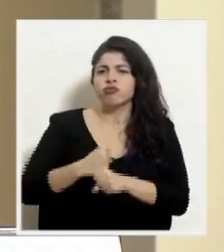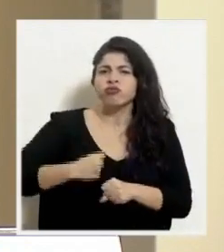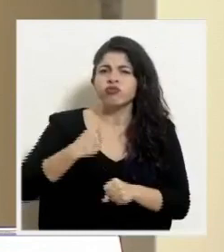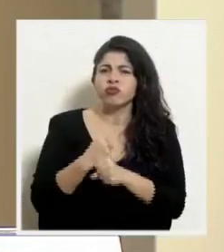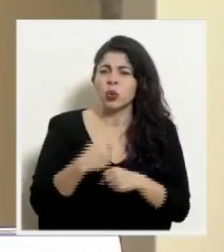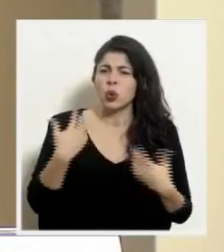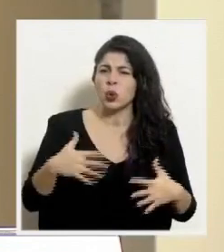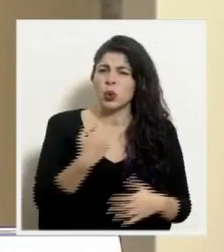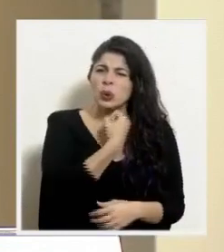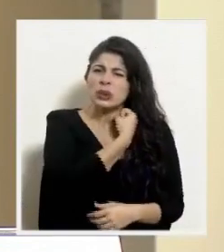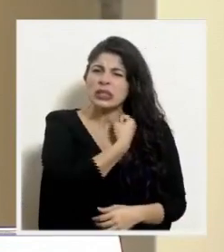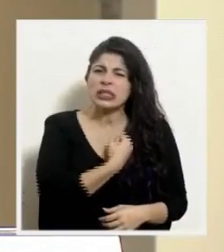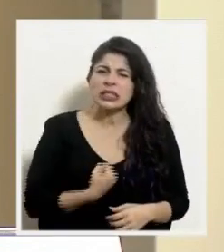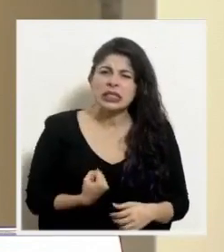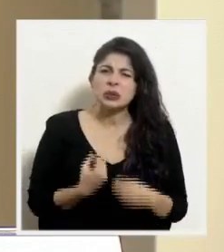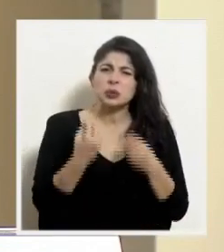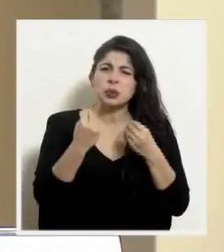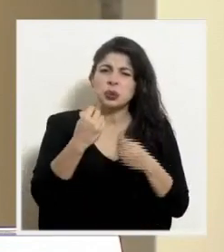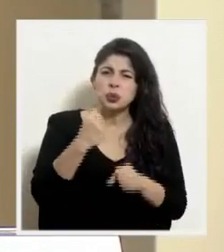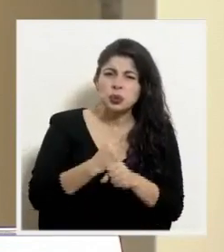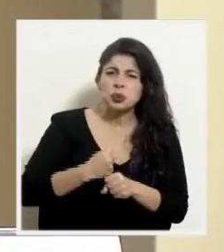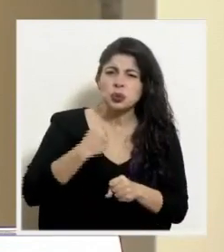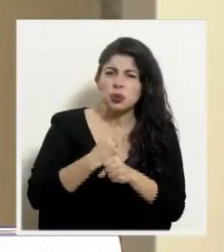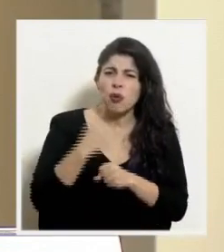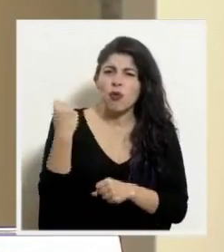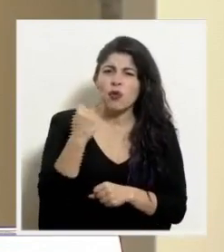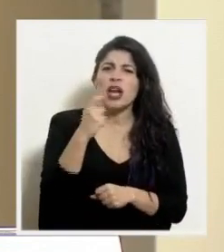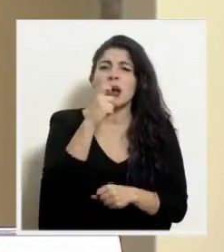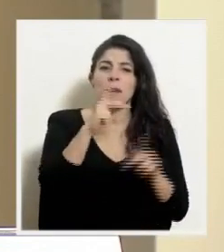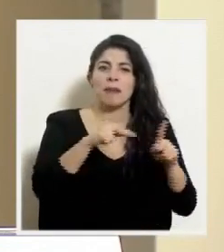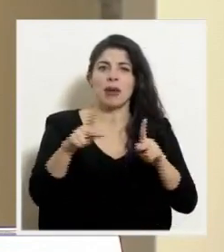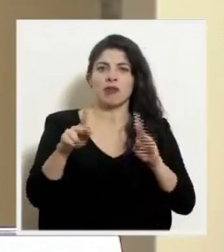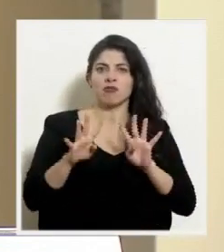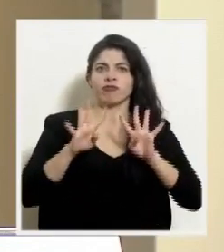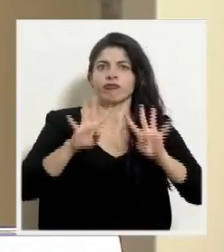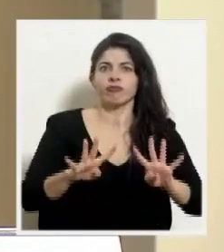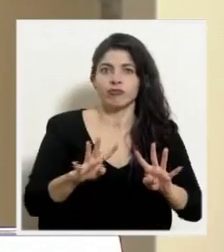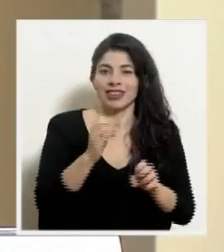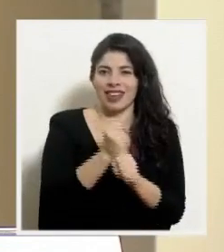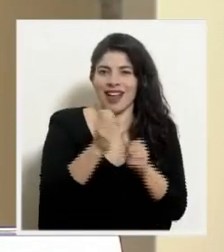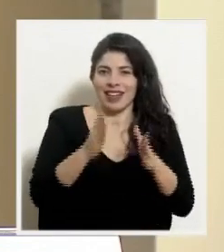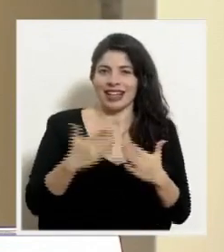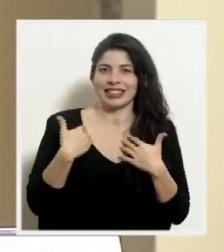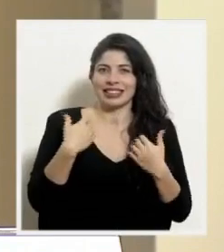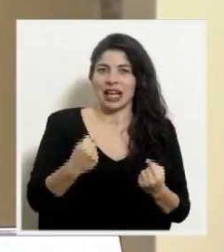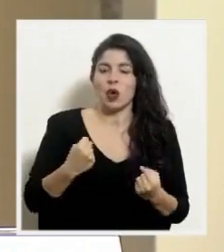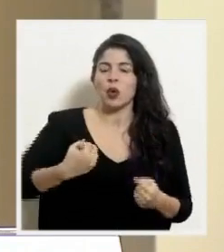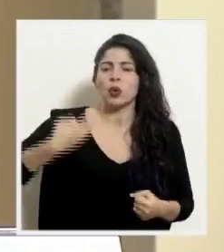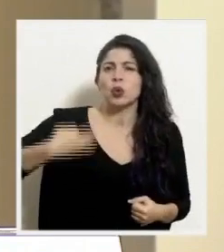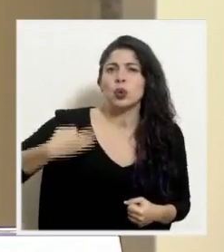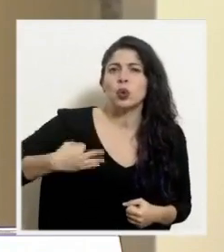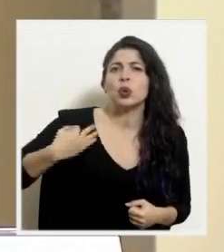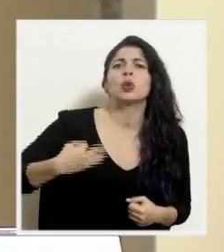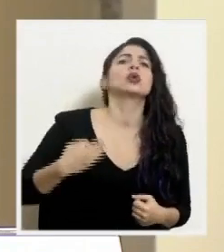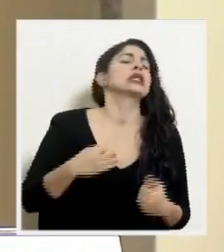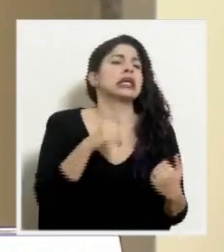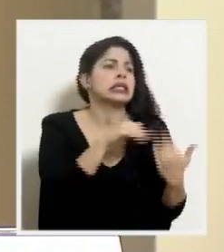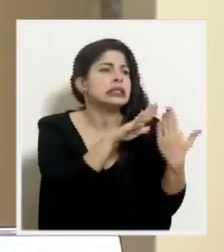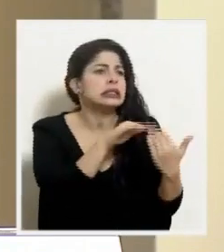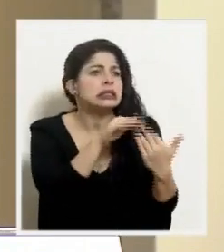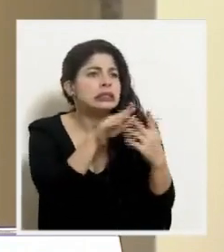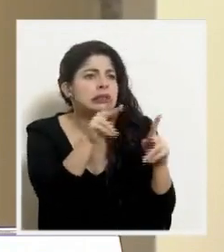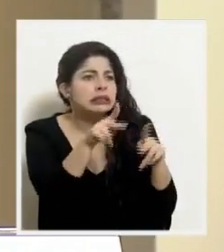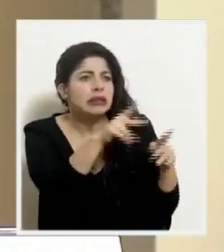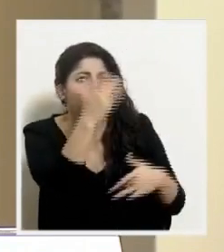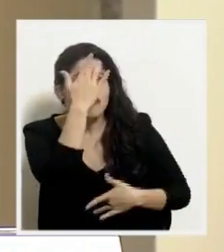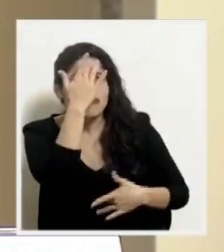muy sacrificado, de las personas que están en la primera línea, el personal de salud, quienes día a día están lidiando con los